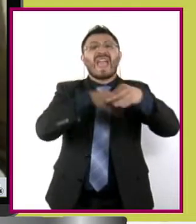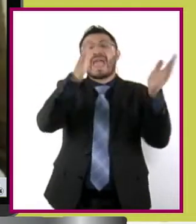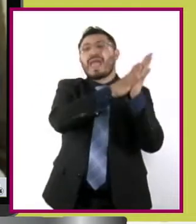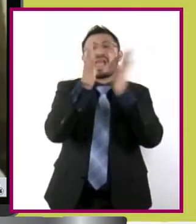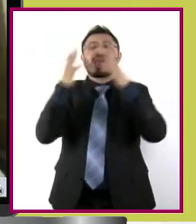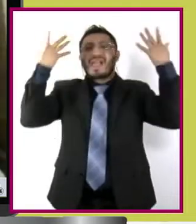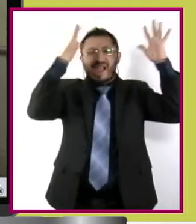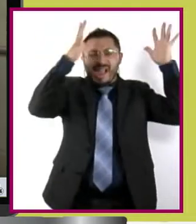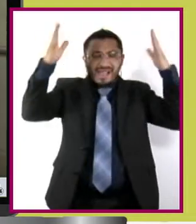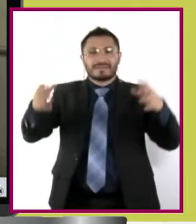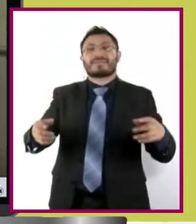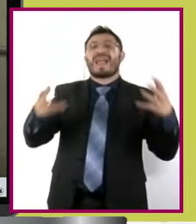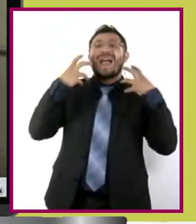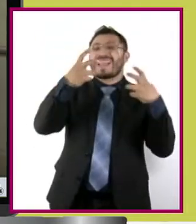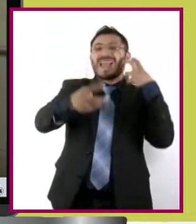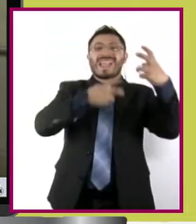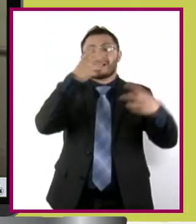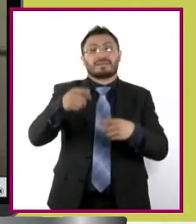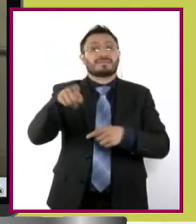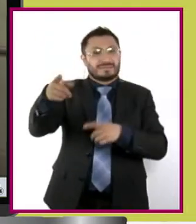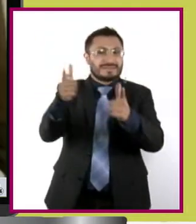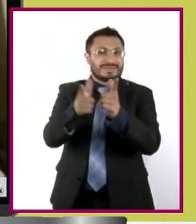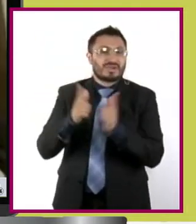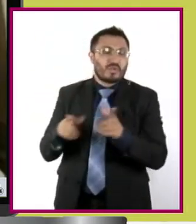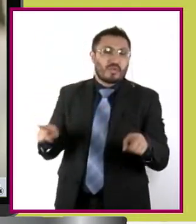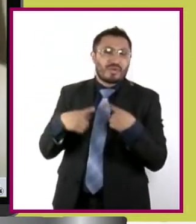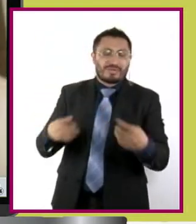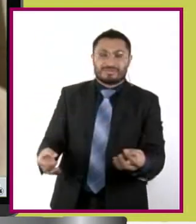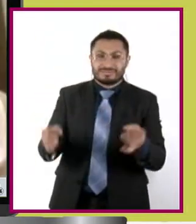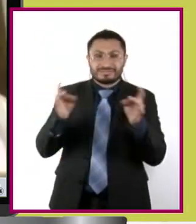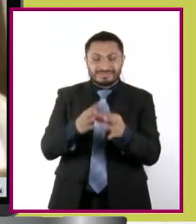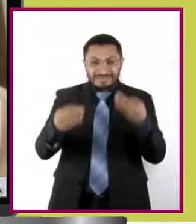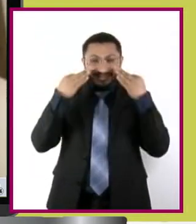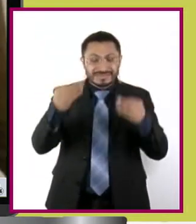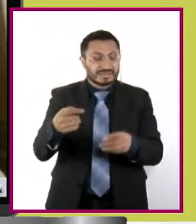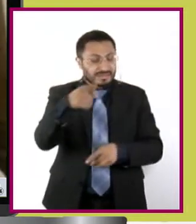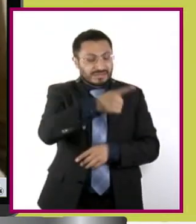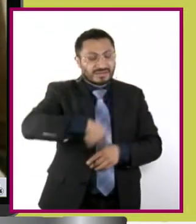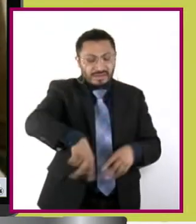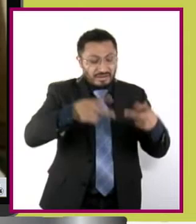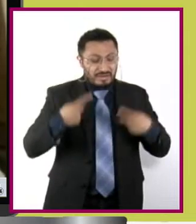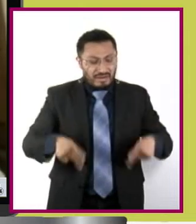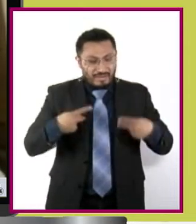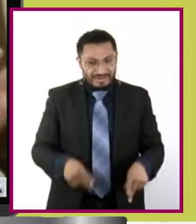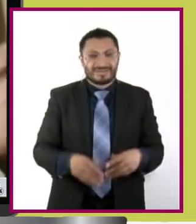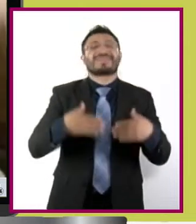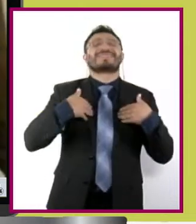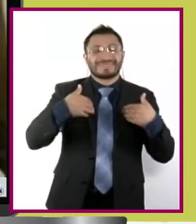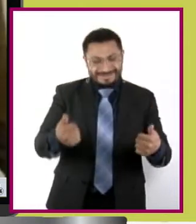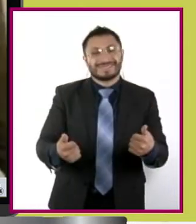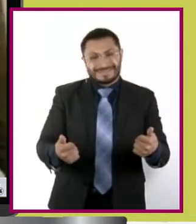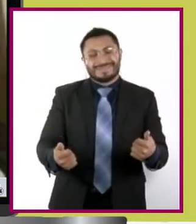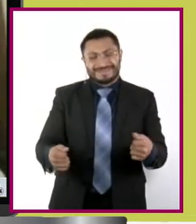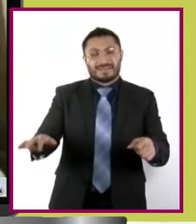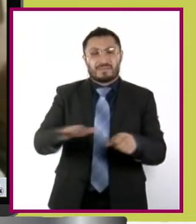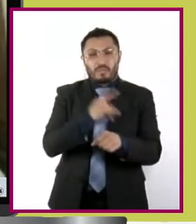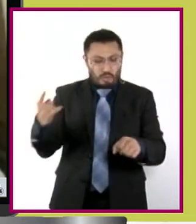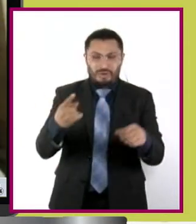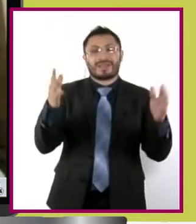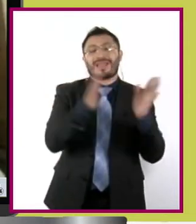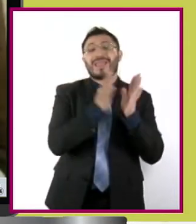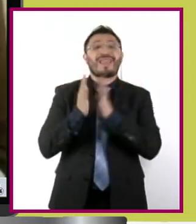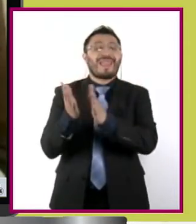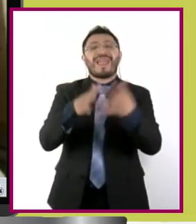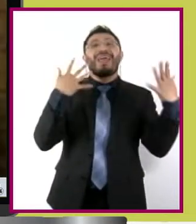aplaudan, ¿no? Y entonces la banda que está tocando se da cuenta de que la banda que está abajo sí está entendiendo porque está